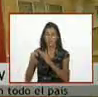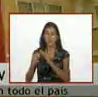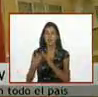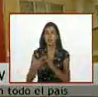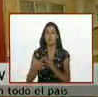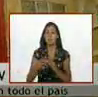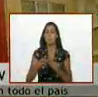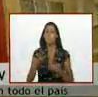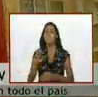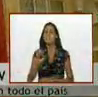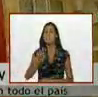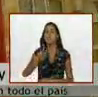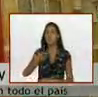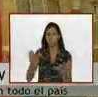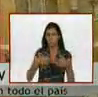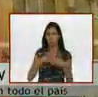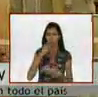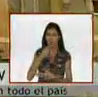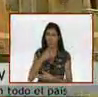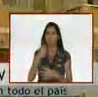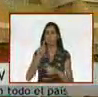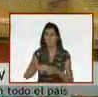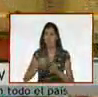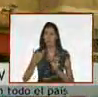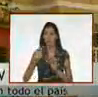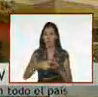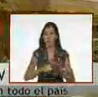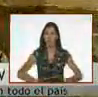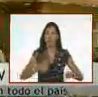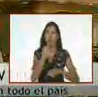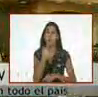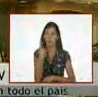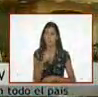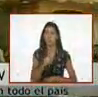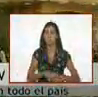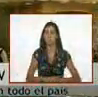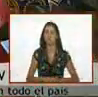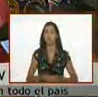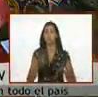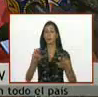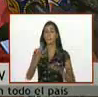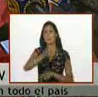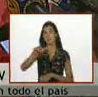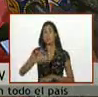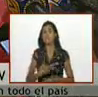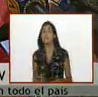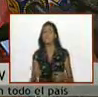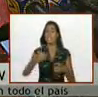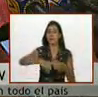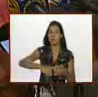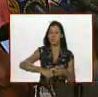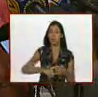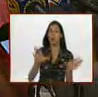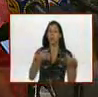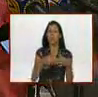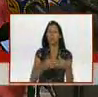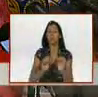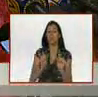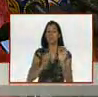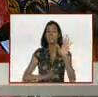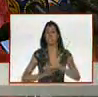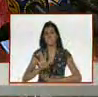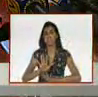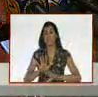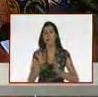regionales del PSUV y en diferentes puntos rojos. Los nuevos aspirantes a militantes pueden inscribirse del 15 de abril